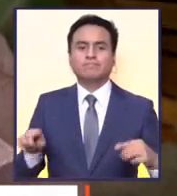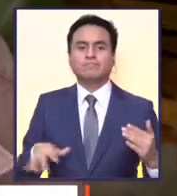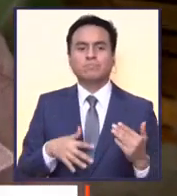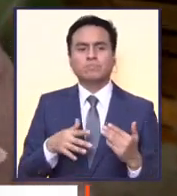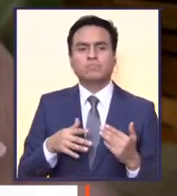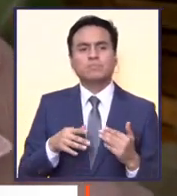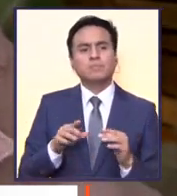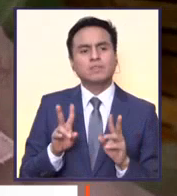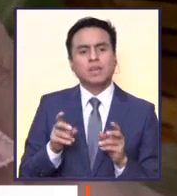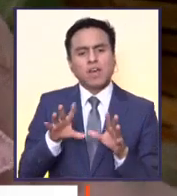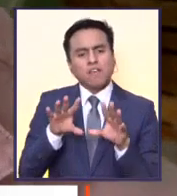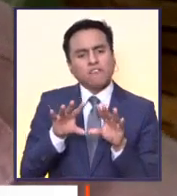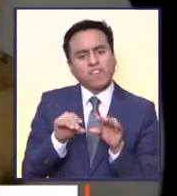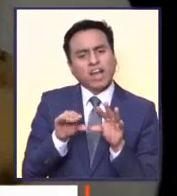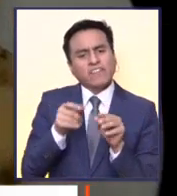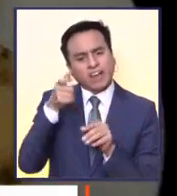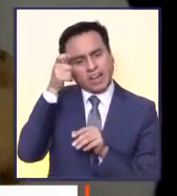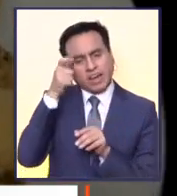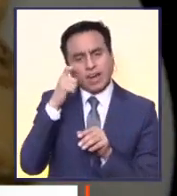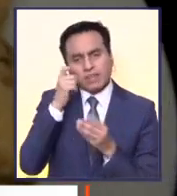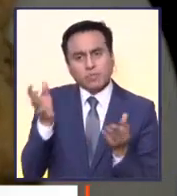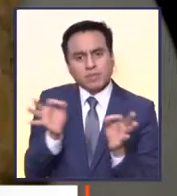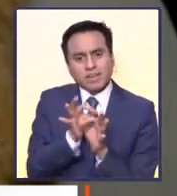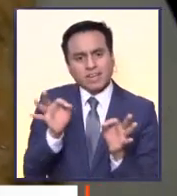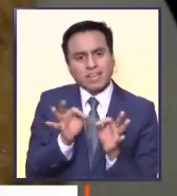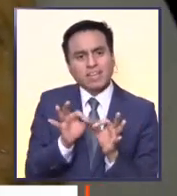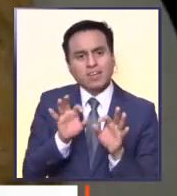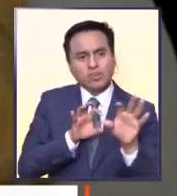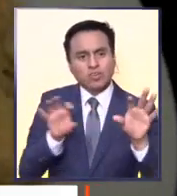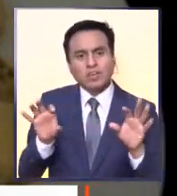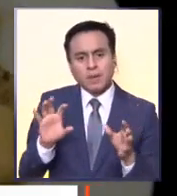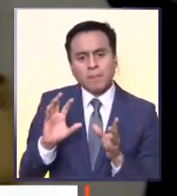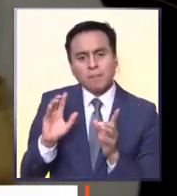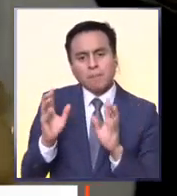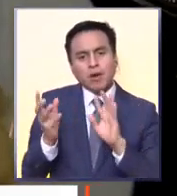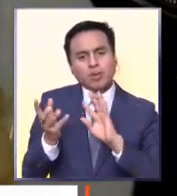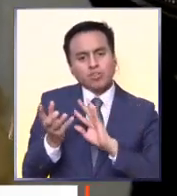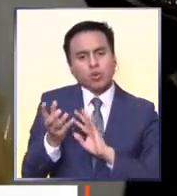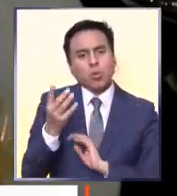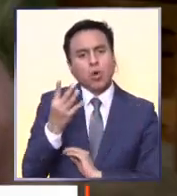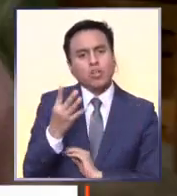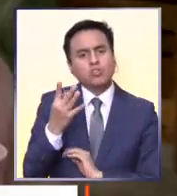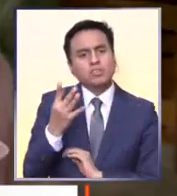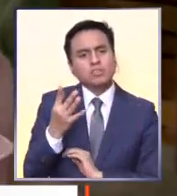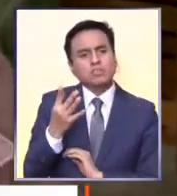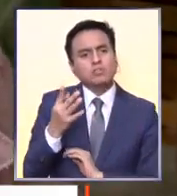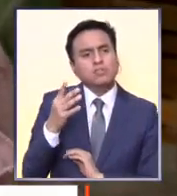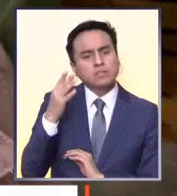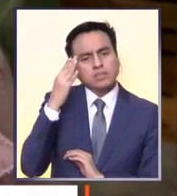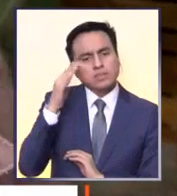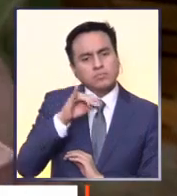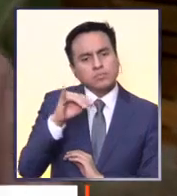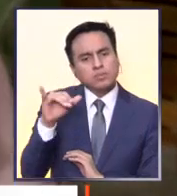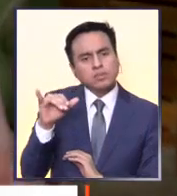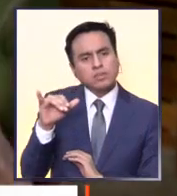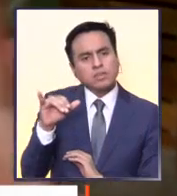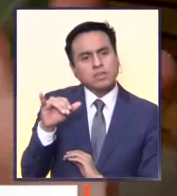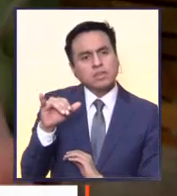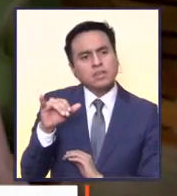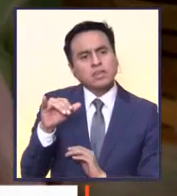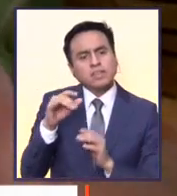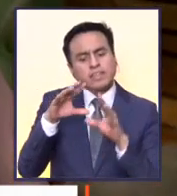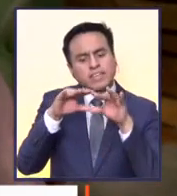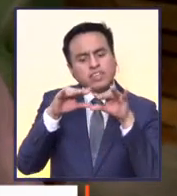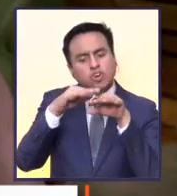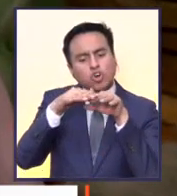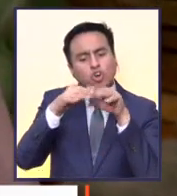Explicarles lo blanda que está esta carne. Todo esto es producto también de la maduración que le dan por unos 4 o 5 días a la carne, que es lo que hace que el tejido se vaya